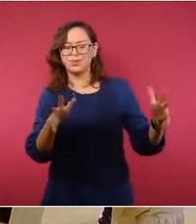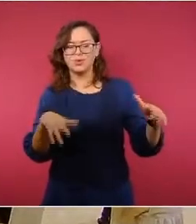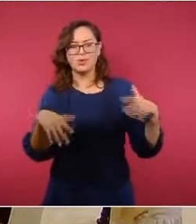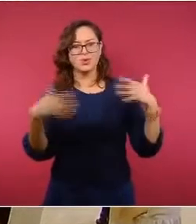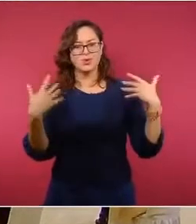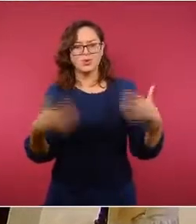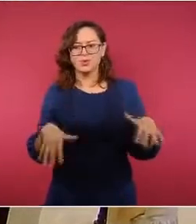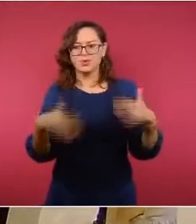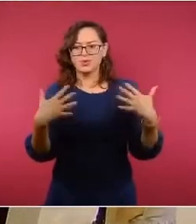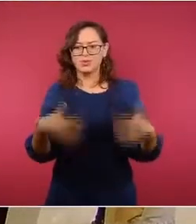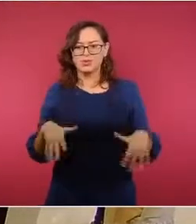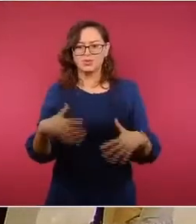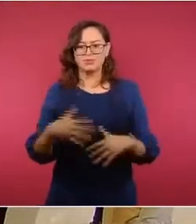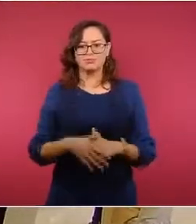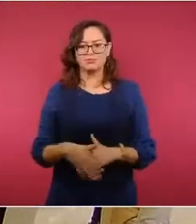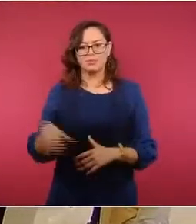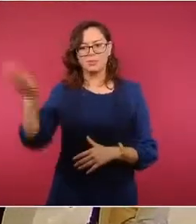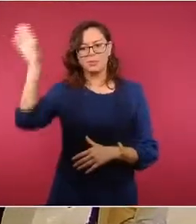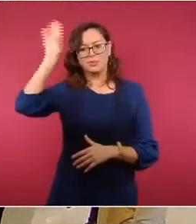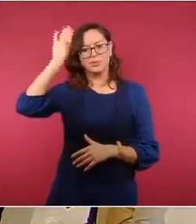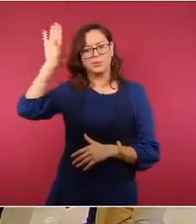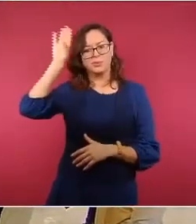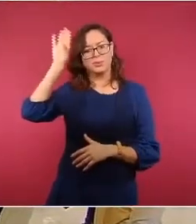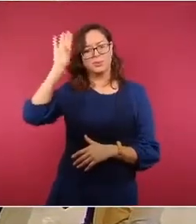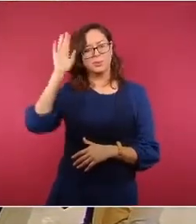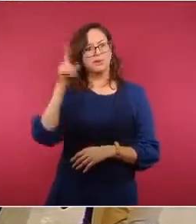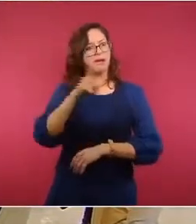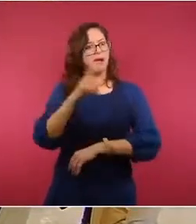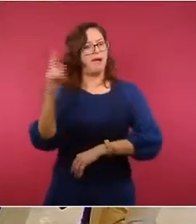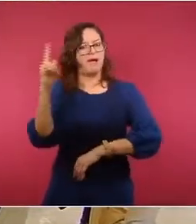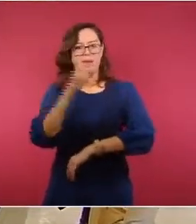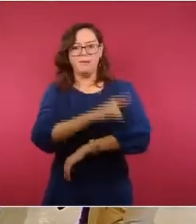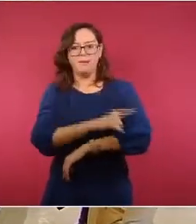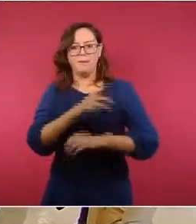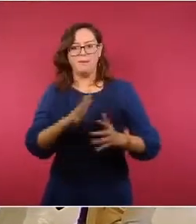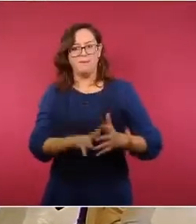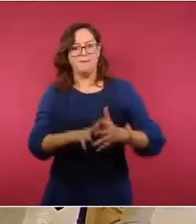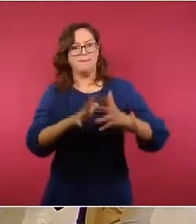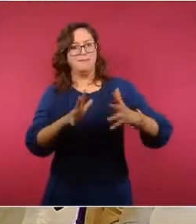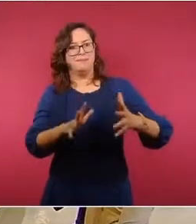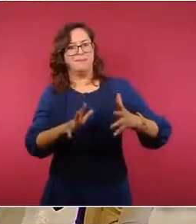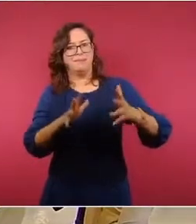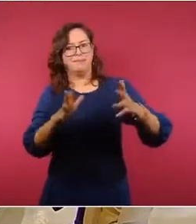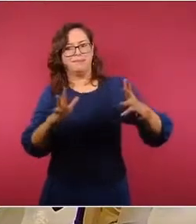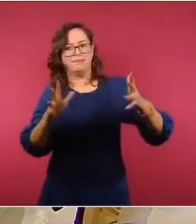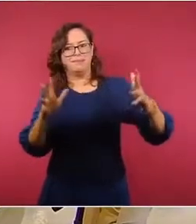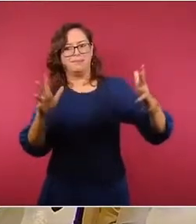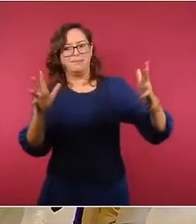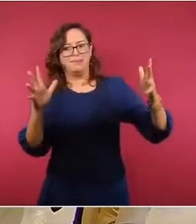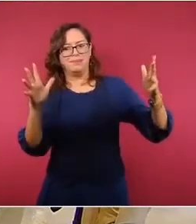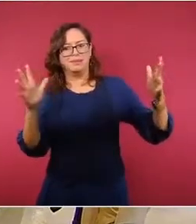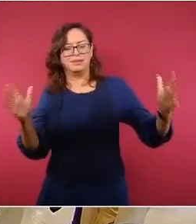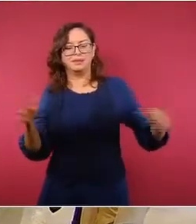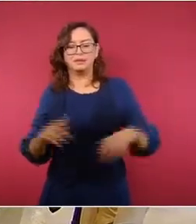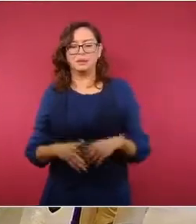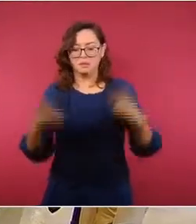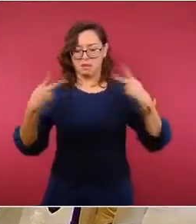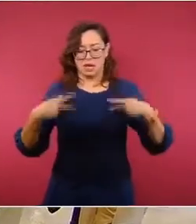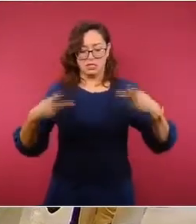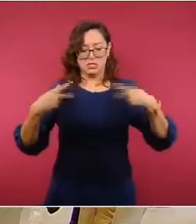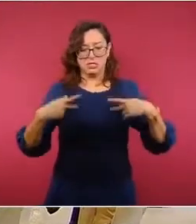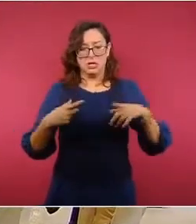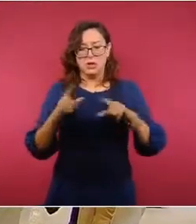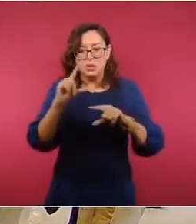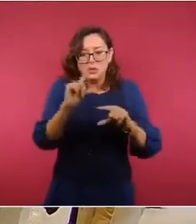del avión. Es tan grande, que las personas se ven